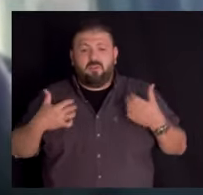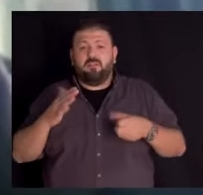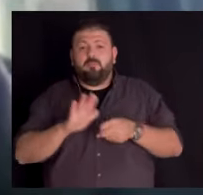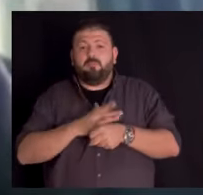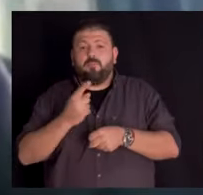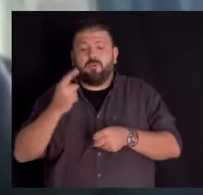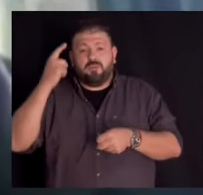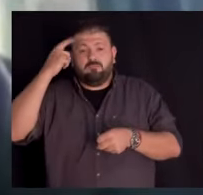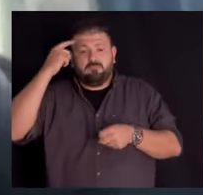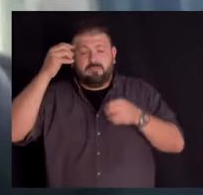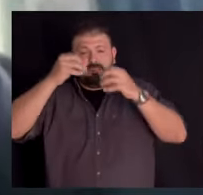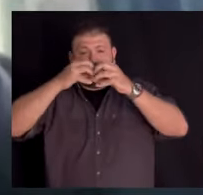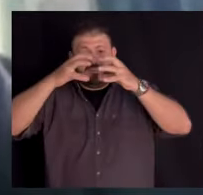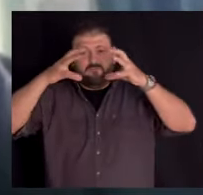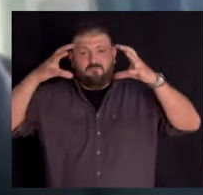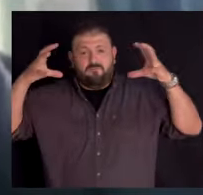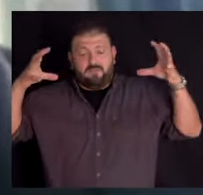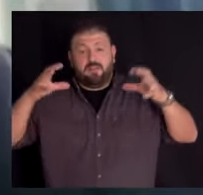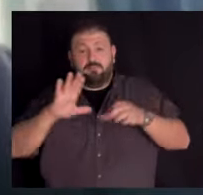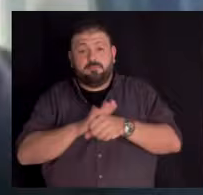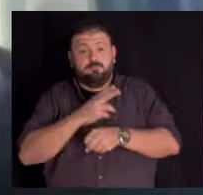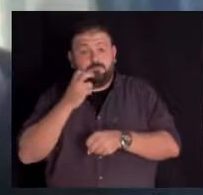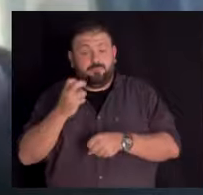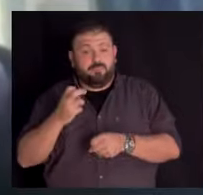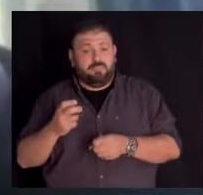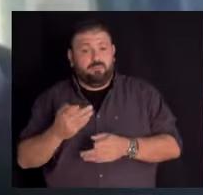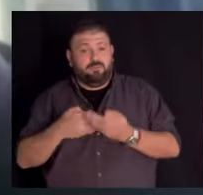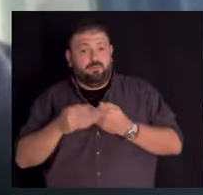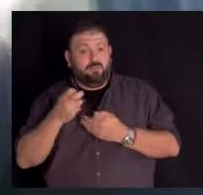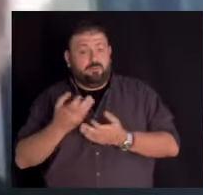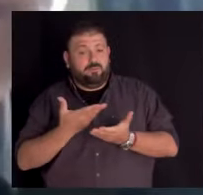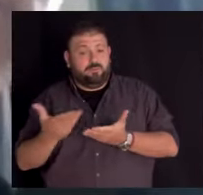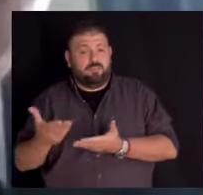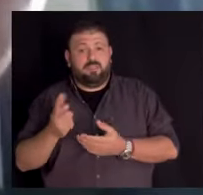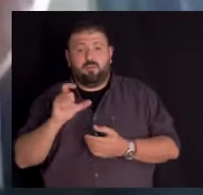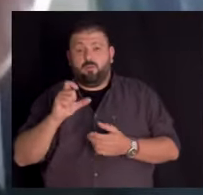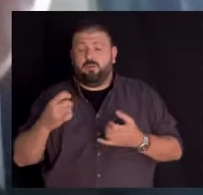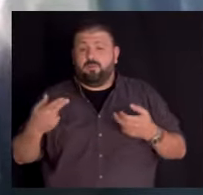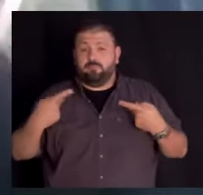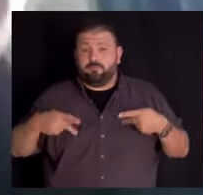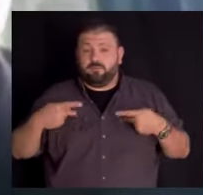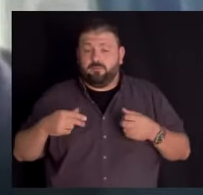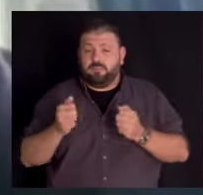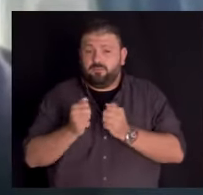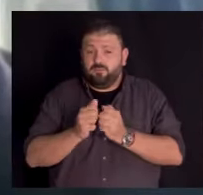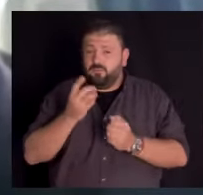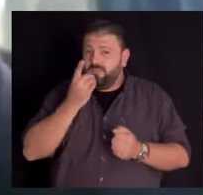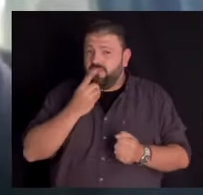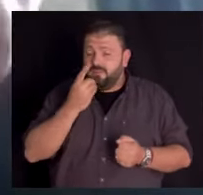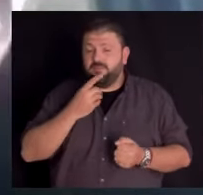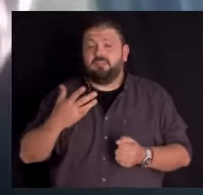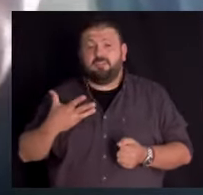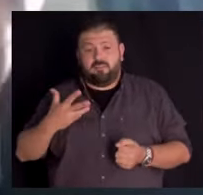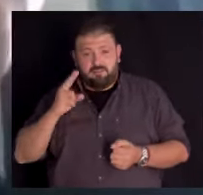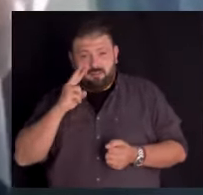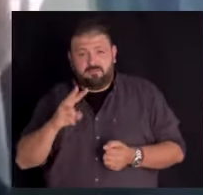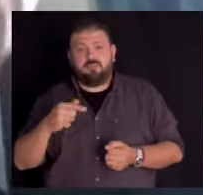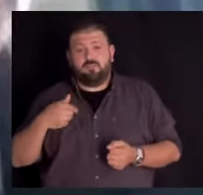el cerebro por la hipertensión. Entonces, en las personas con diabetes también tiene mucho que ver. Yo